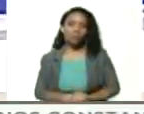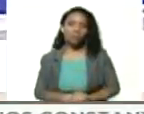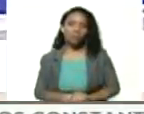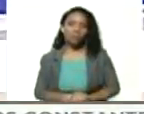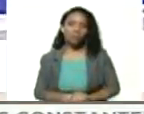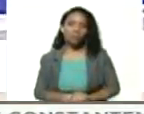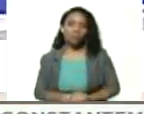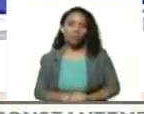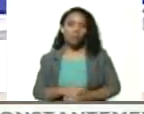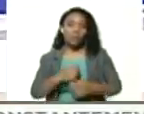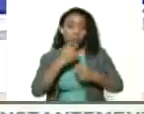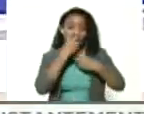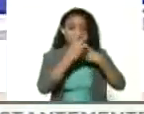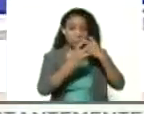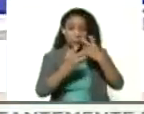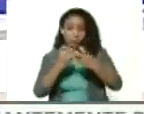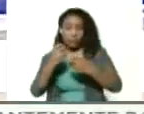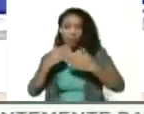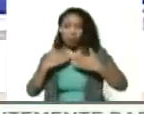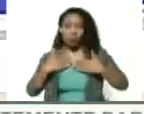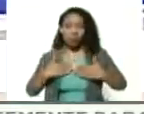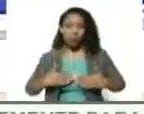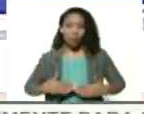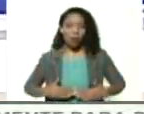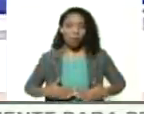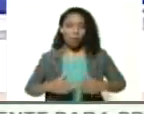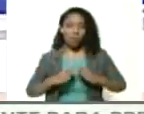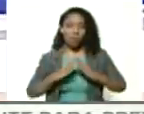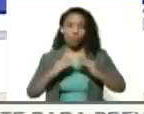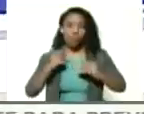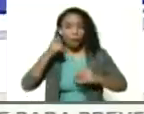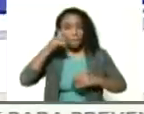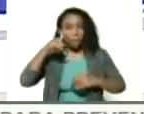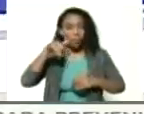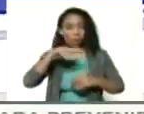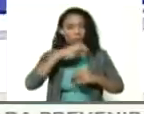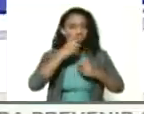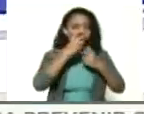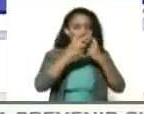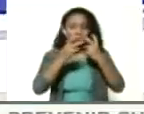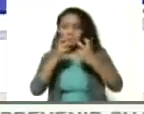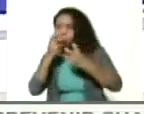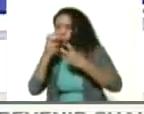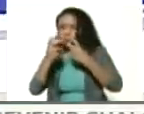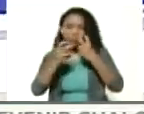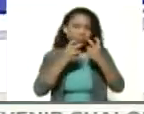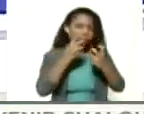a recorrer el cuerpo de todo nuestro pueblo.